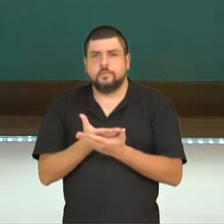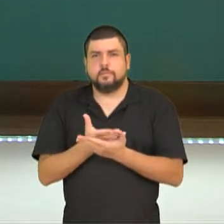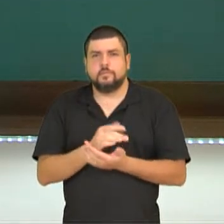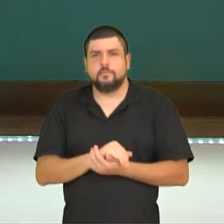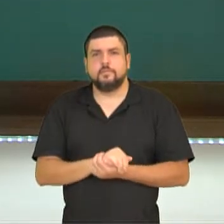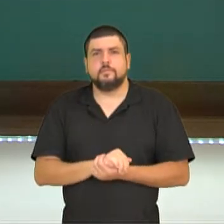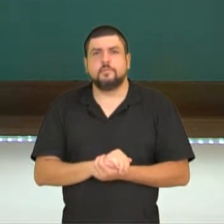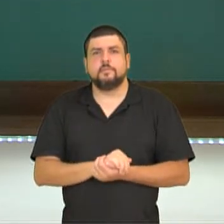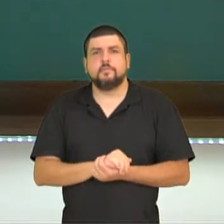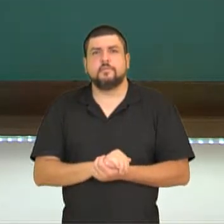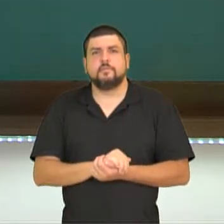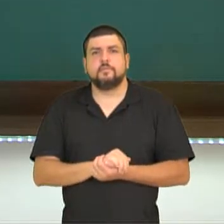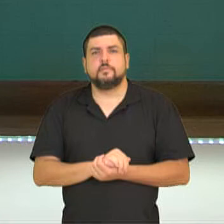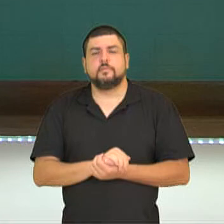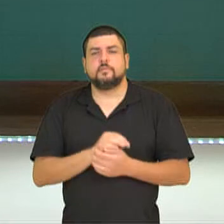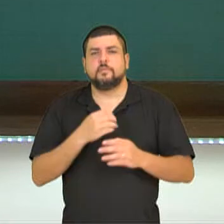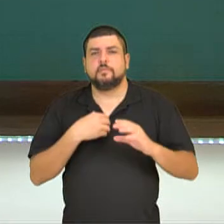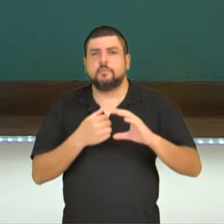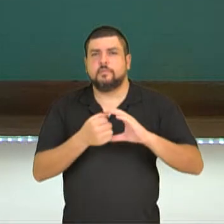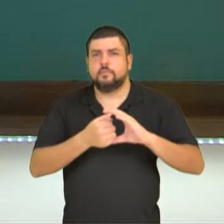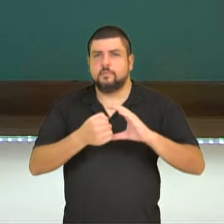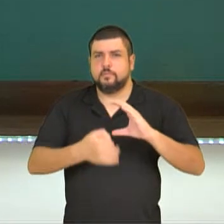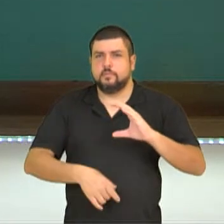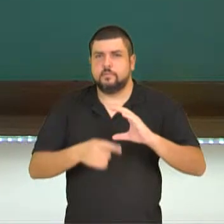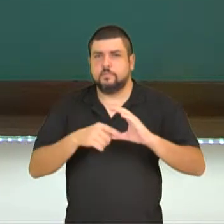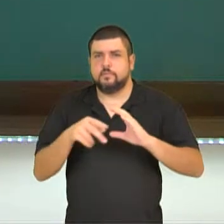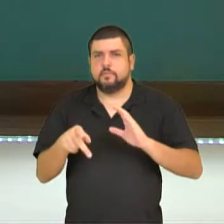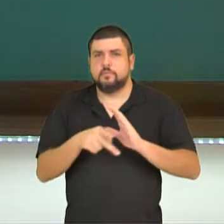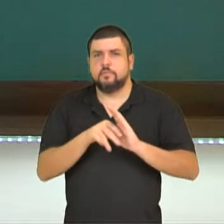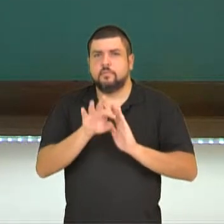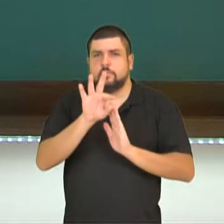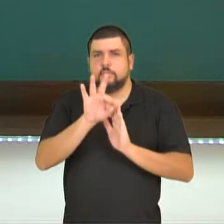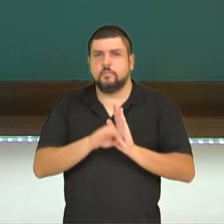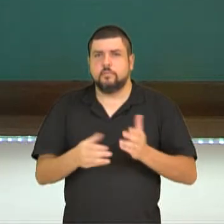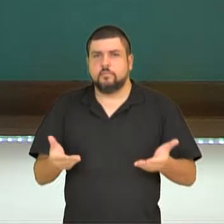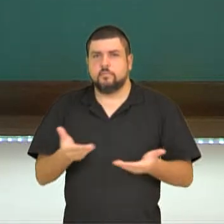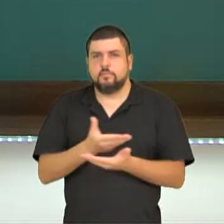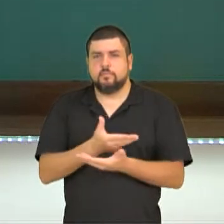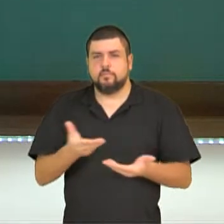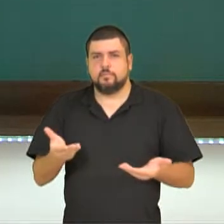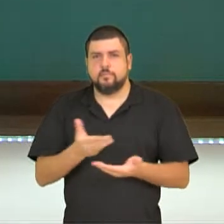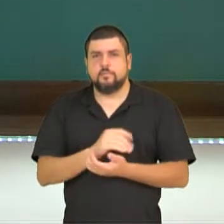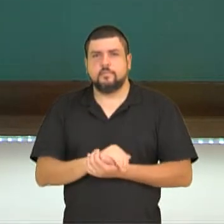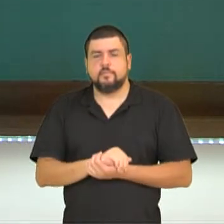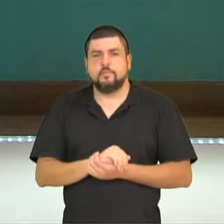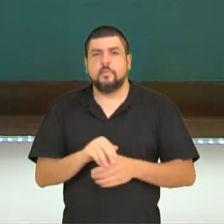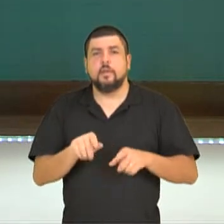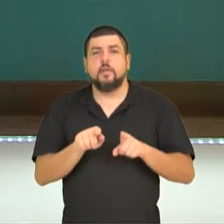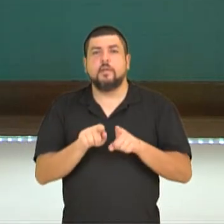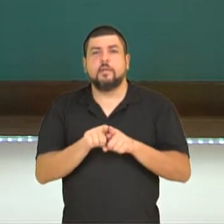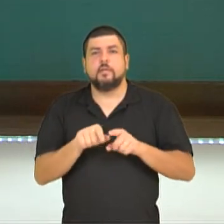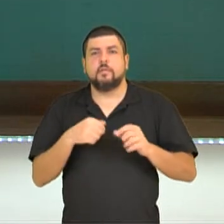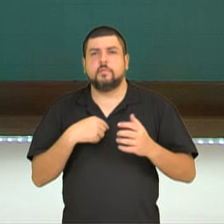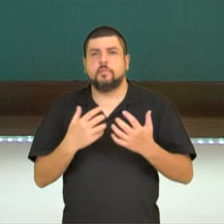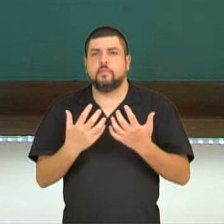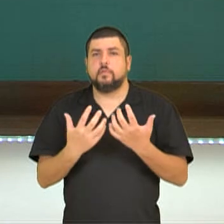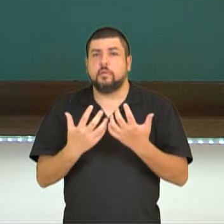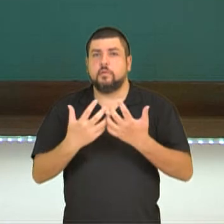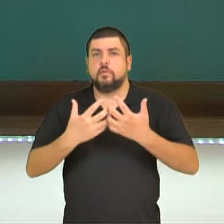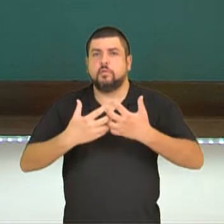aprendemos? Características da intertextualidade, a função